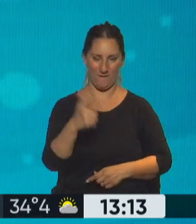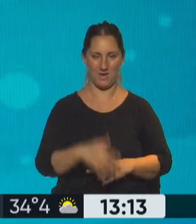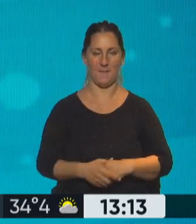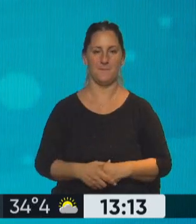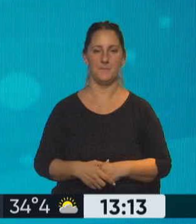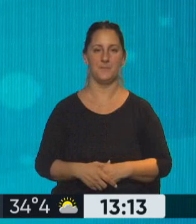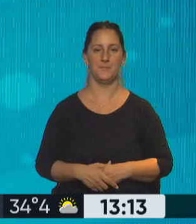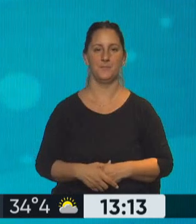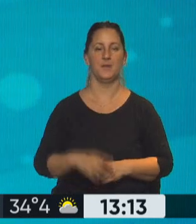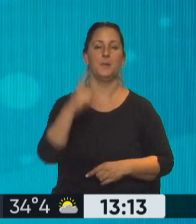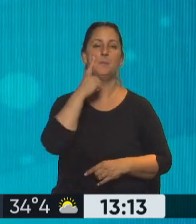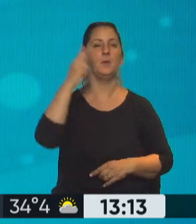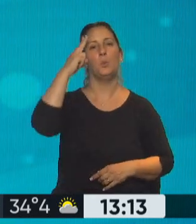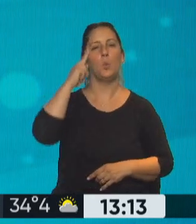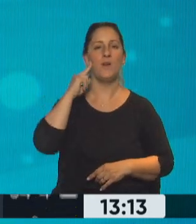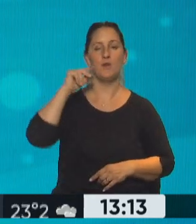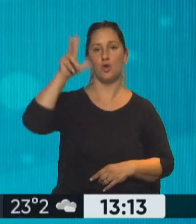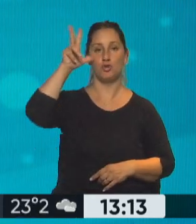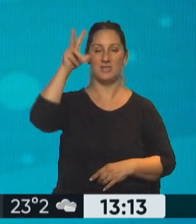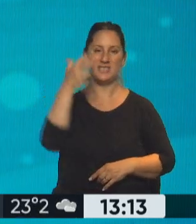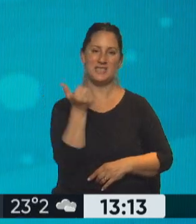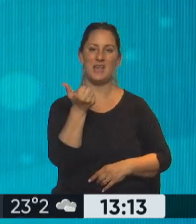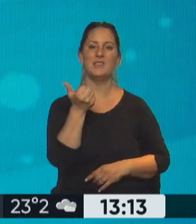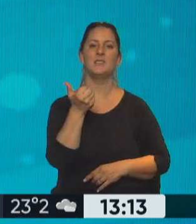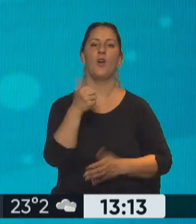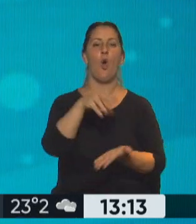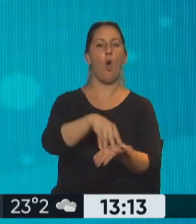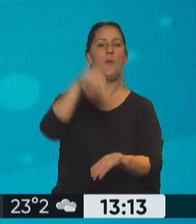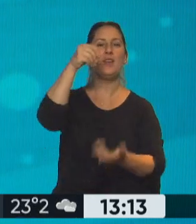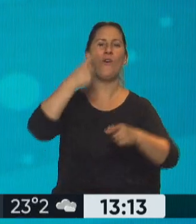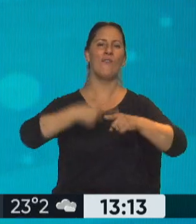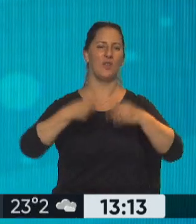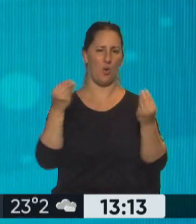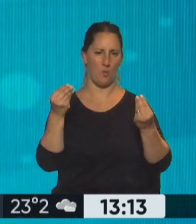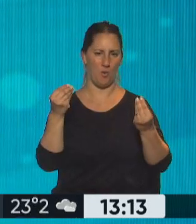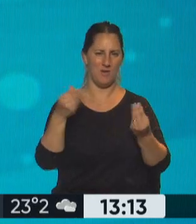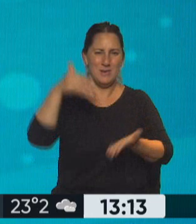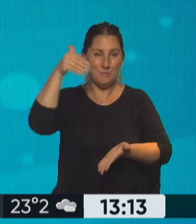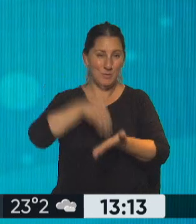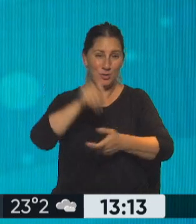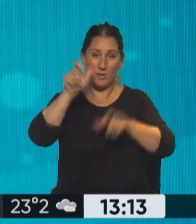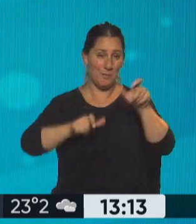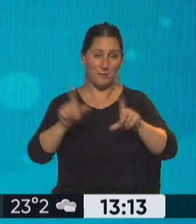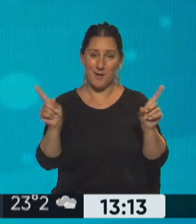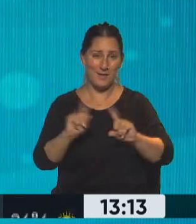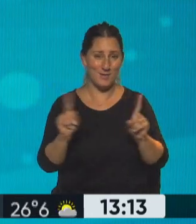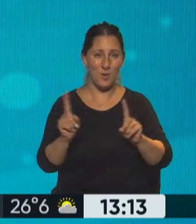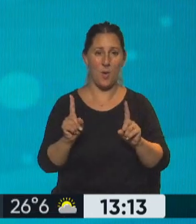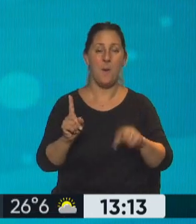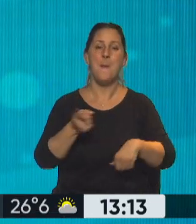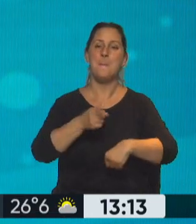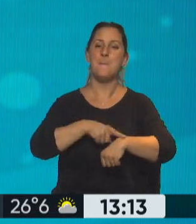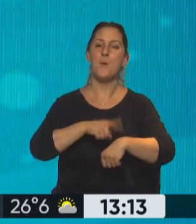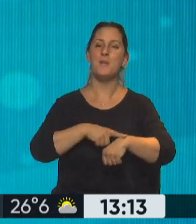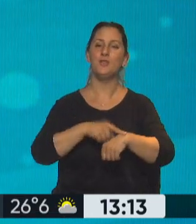lado nos vamos al 86 Cuál fue el festejo en el obelisco no eran millones de personas en Plaza de Mayo cuando vino